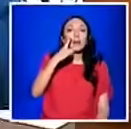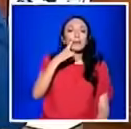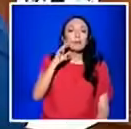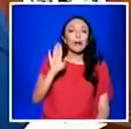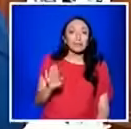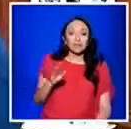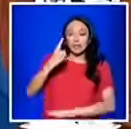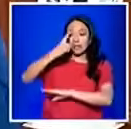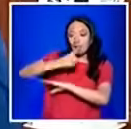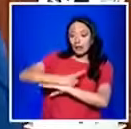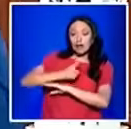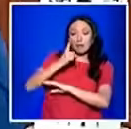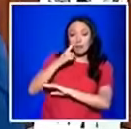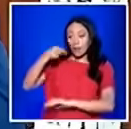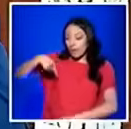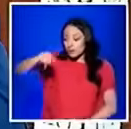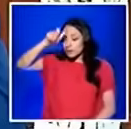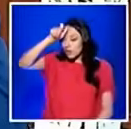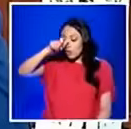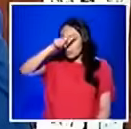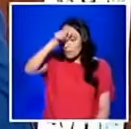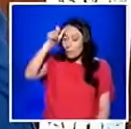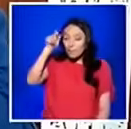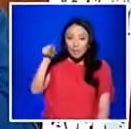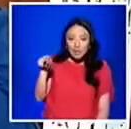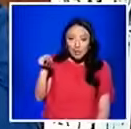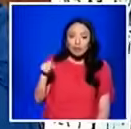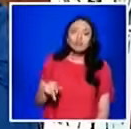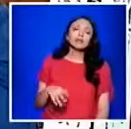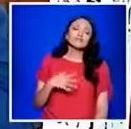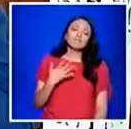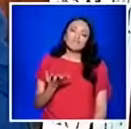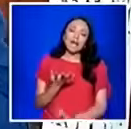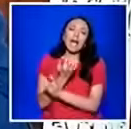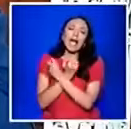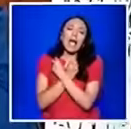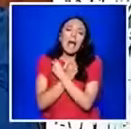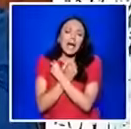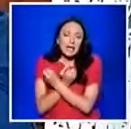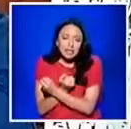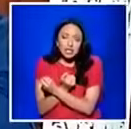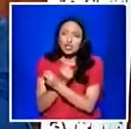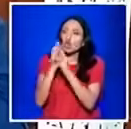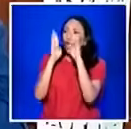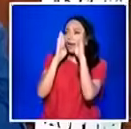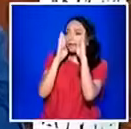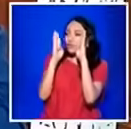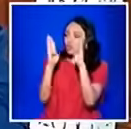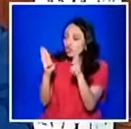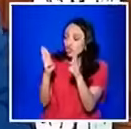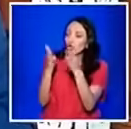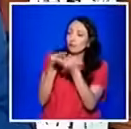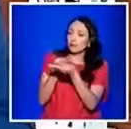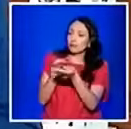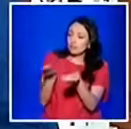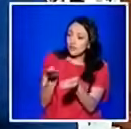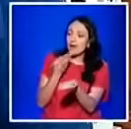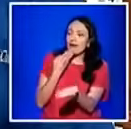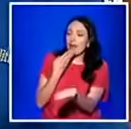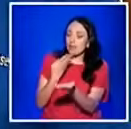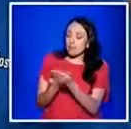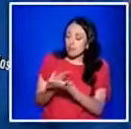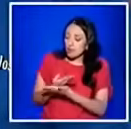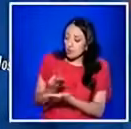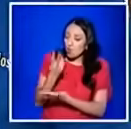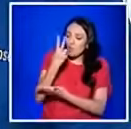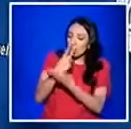este Día del Padre, que será el domingo, que reciban el cariño, que reciban las atenciones, que reciban la gratitud de todos